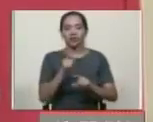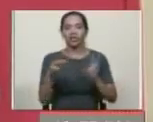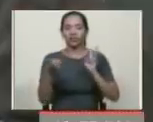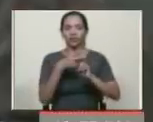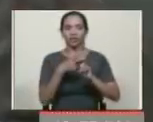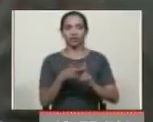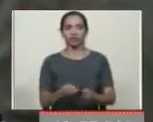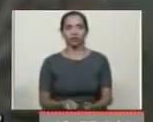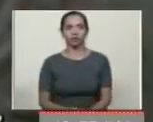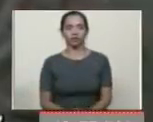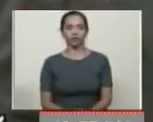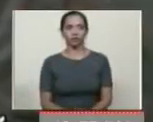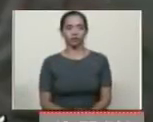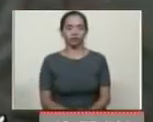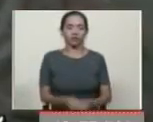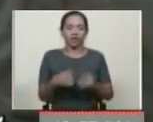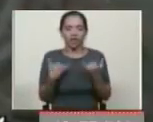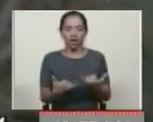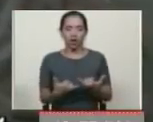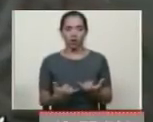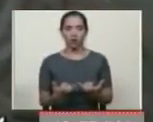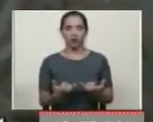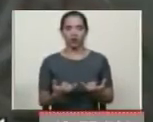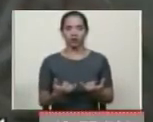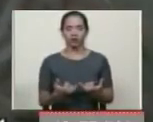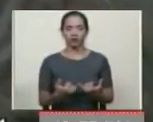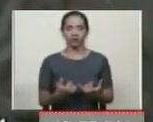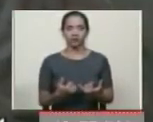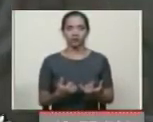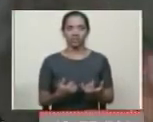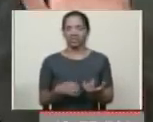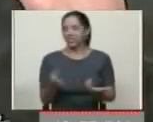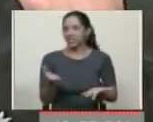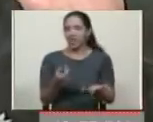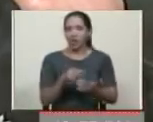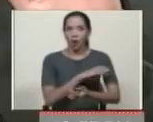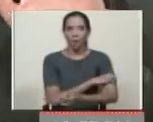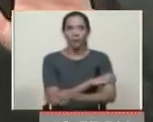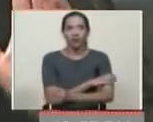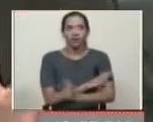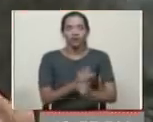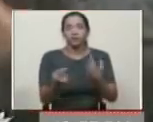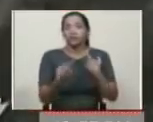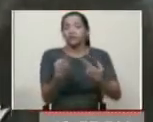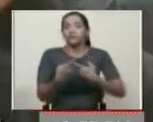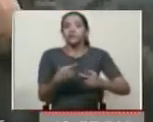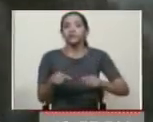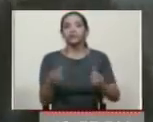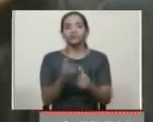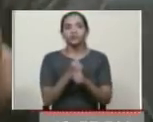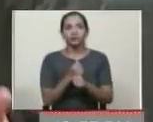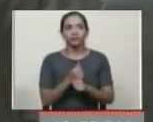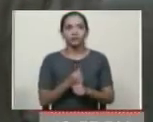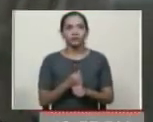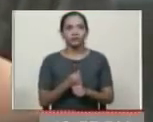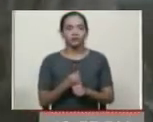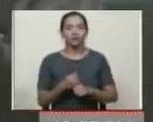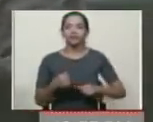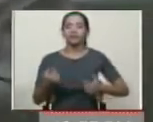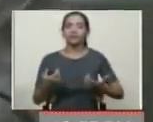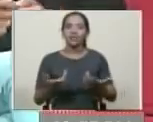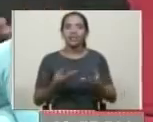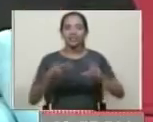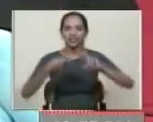Ahora, hay que tuitear en etiquetas de oposición. Pues son las cosas que uno se consigue, pues te dice, ¿por qué escriben esa etiqueta? Bueno,